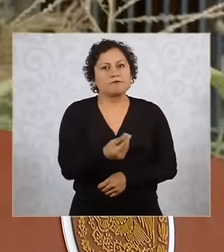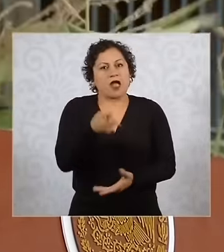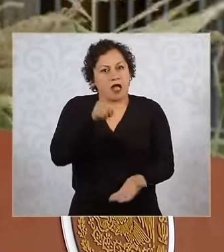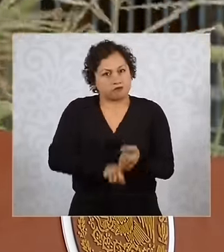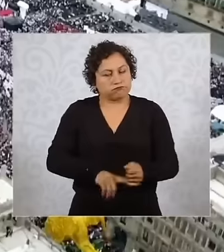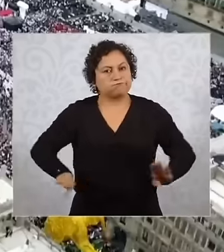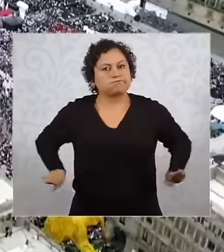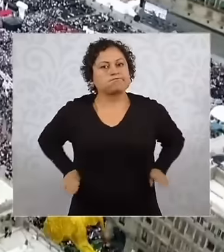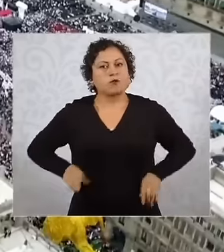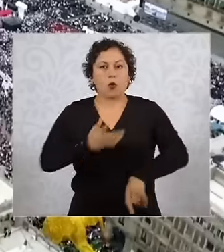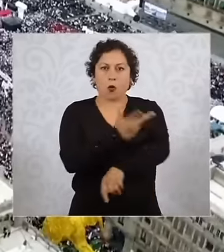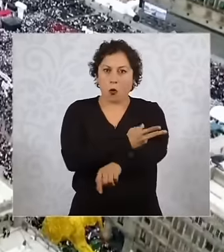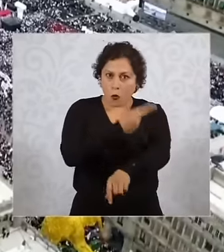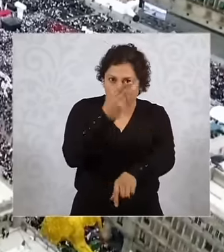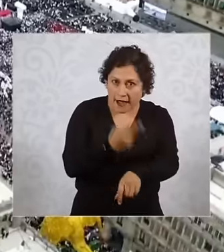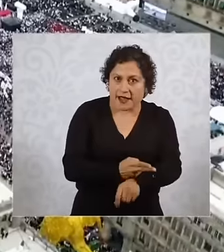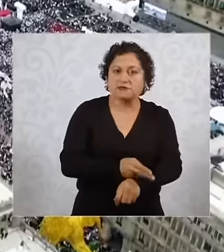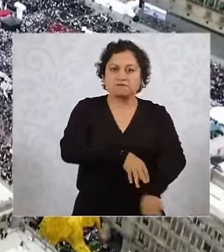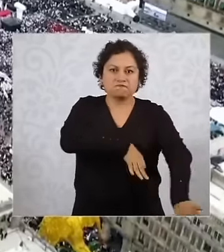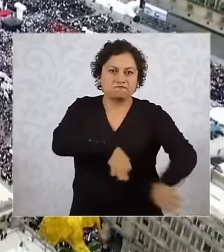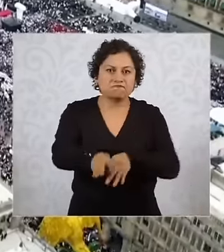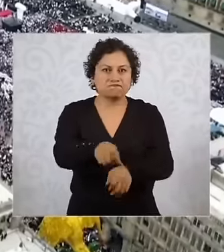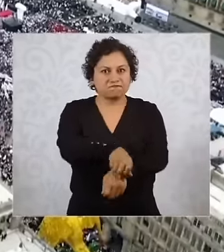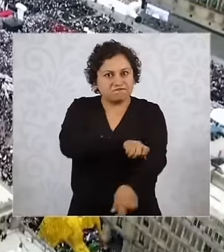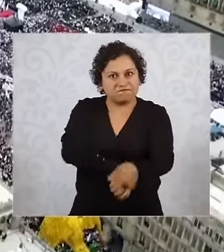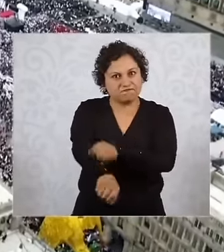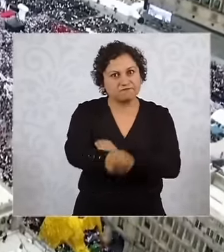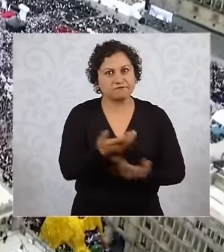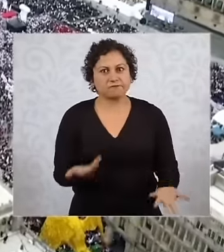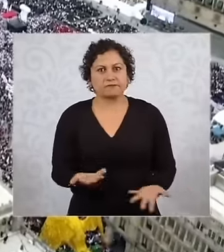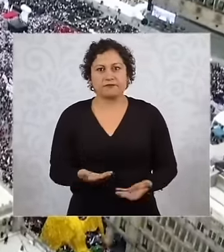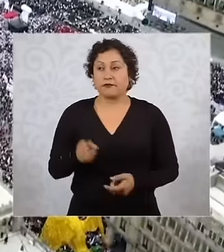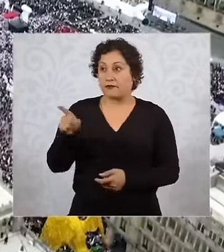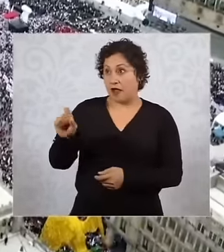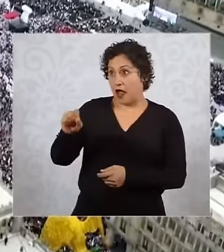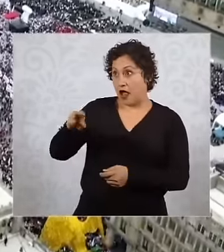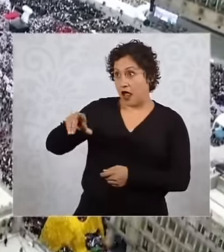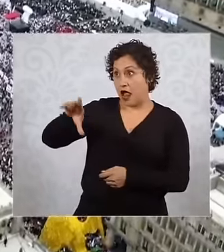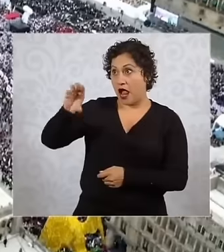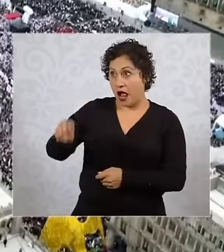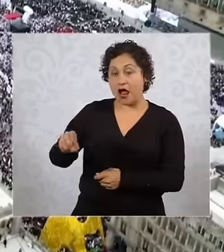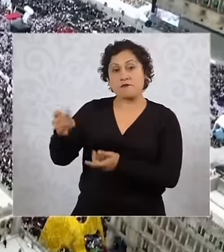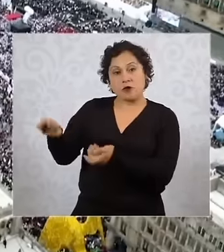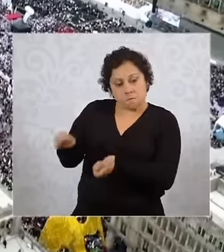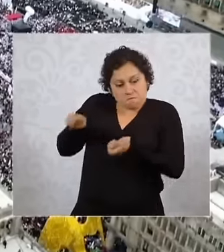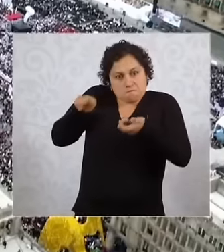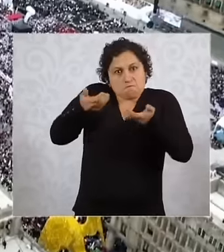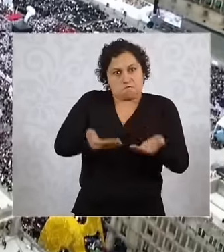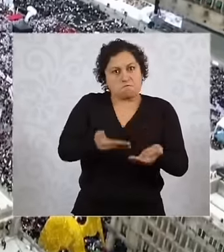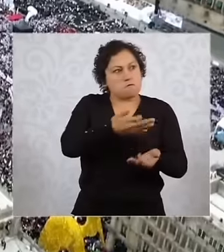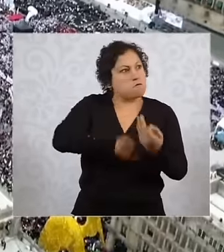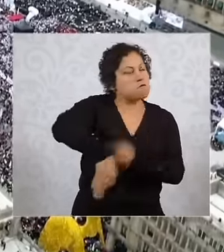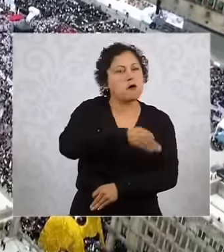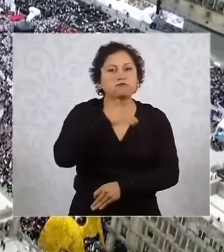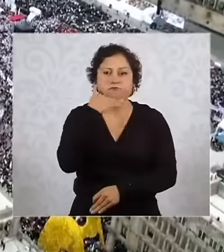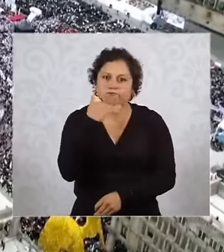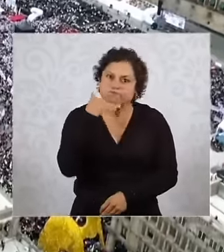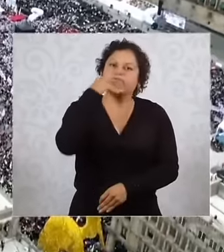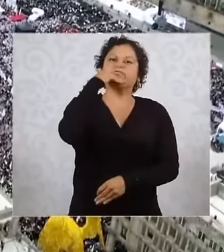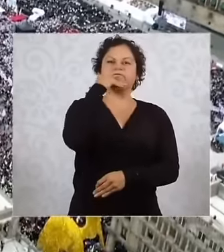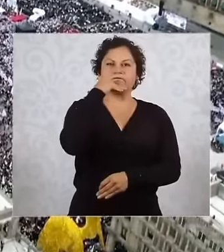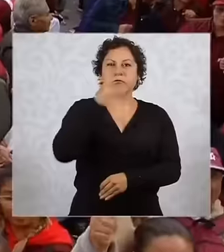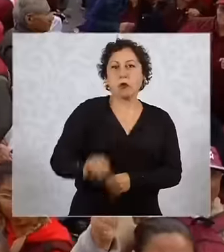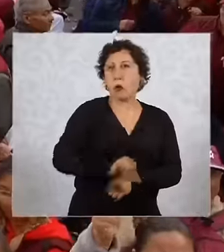trabajador. Andrés Manuel López Obrador le devolvió la dignidad a nuestro pueblo y nunca